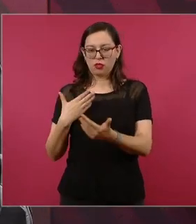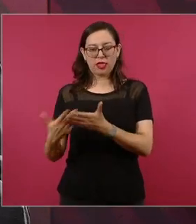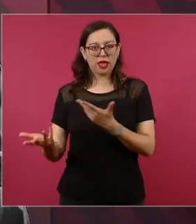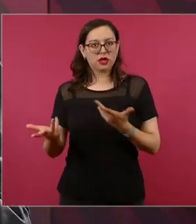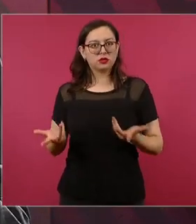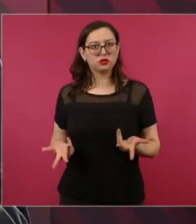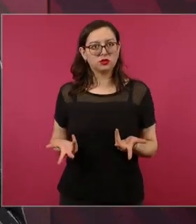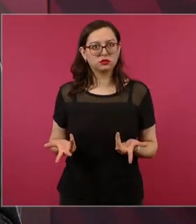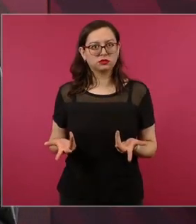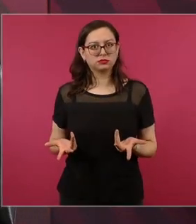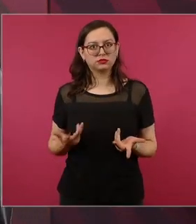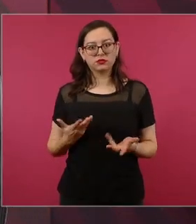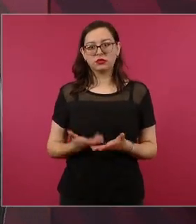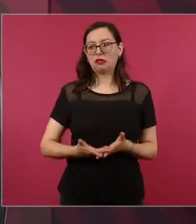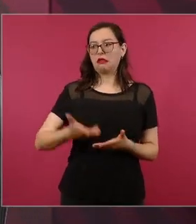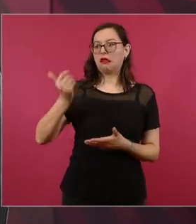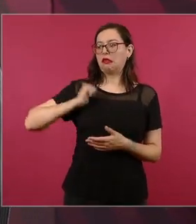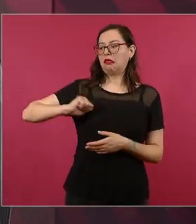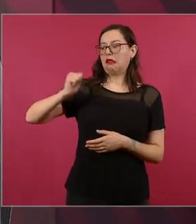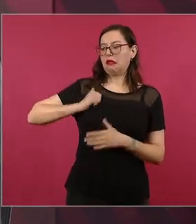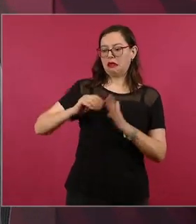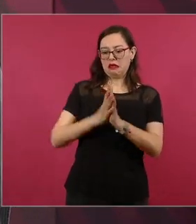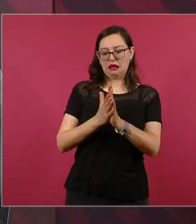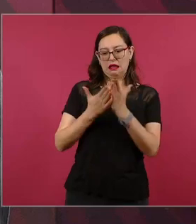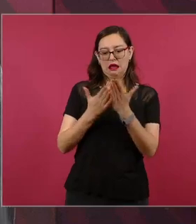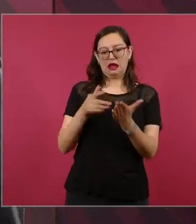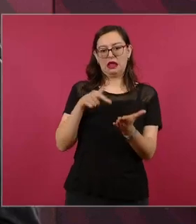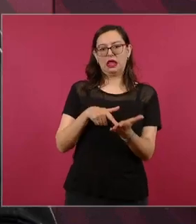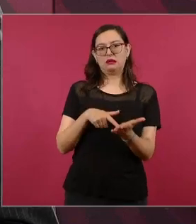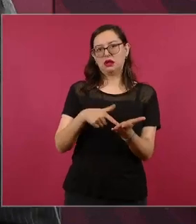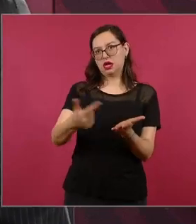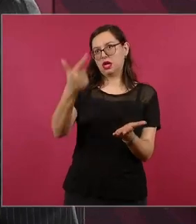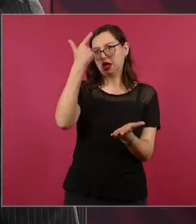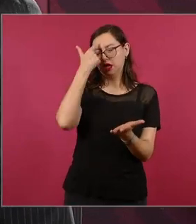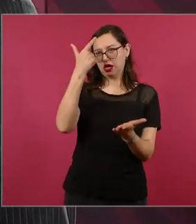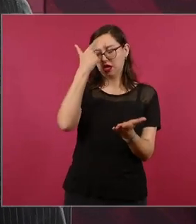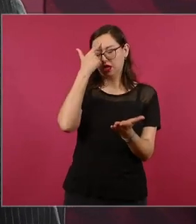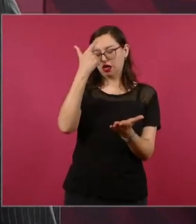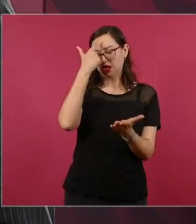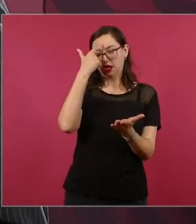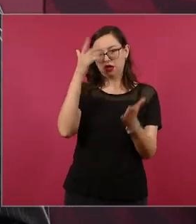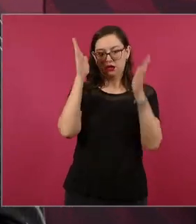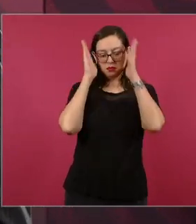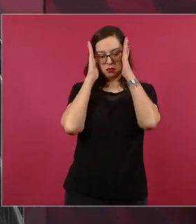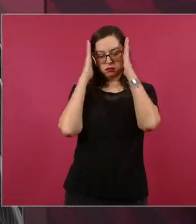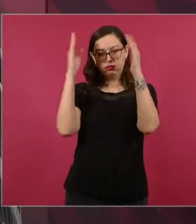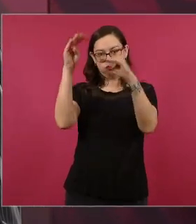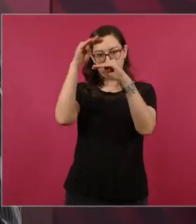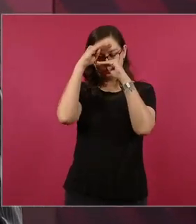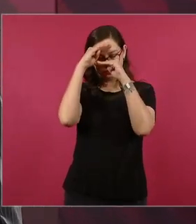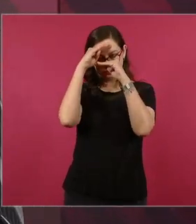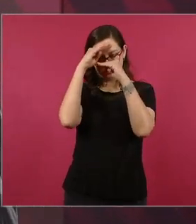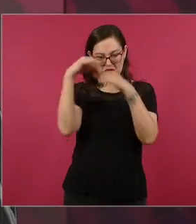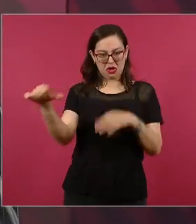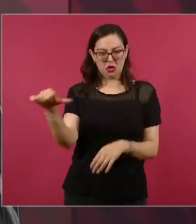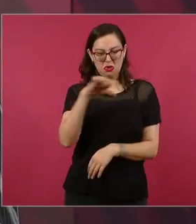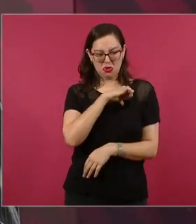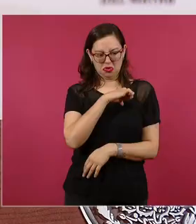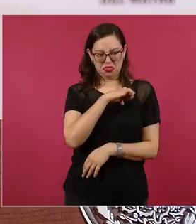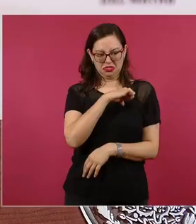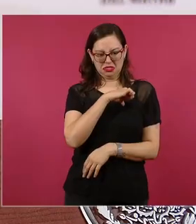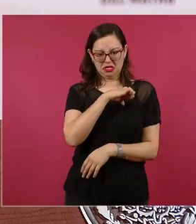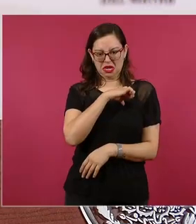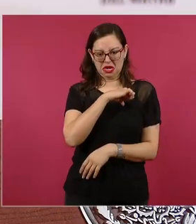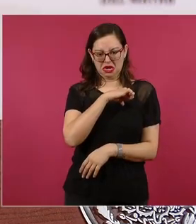impulsando el pensamiento conservador, individualista,